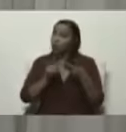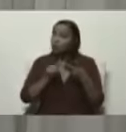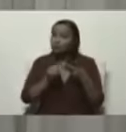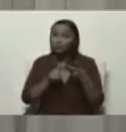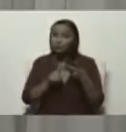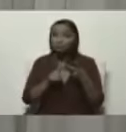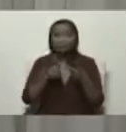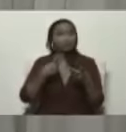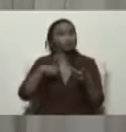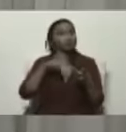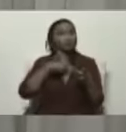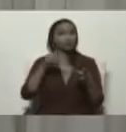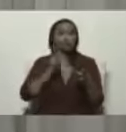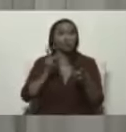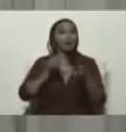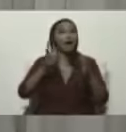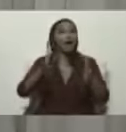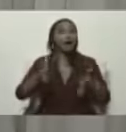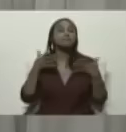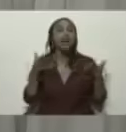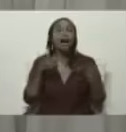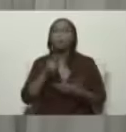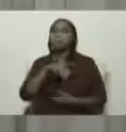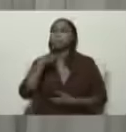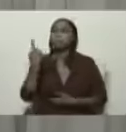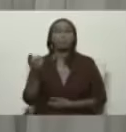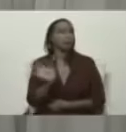no vamos a cantar fraude.